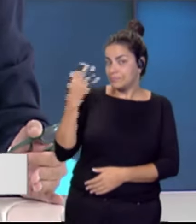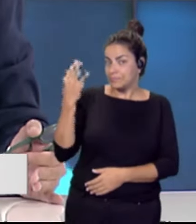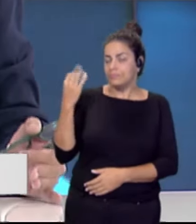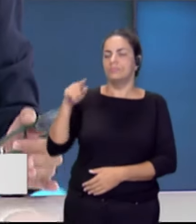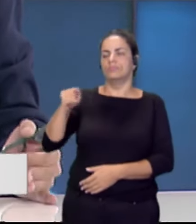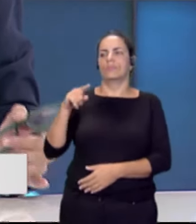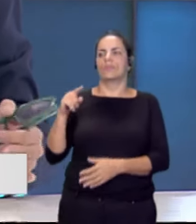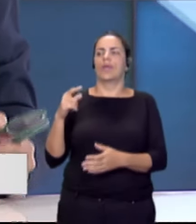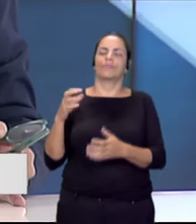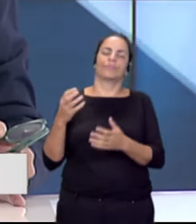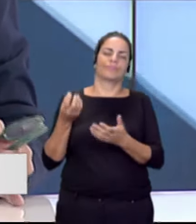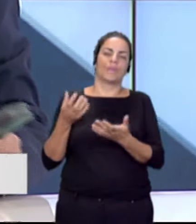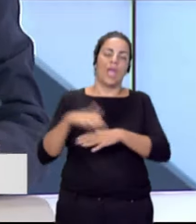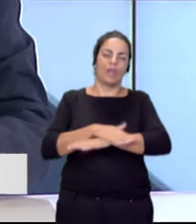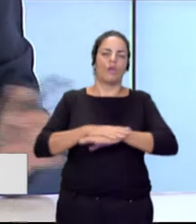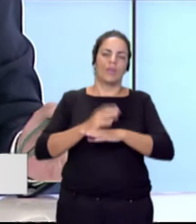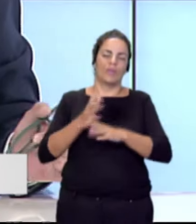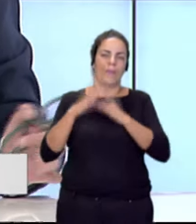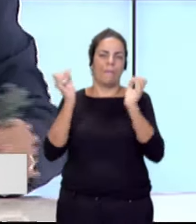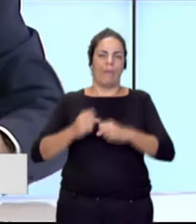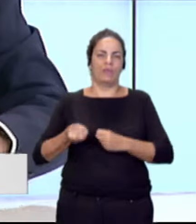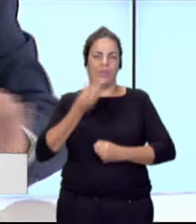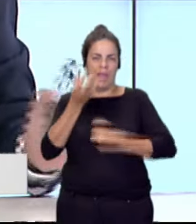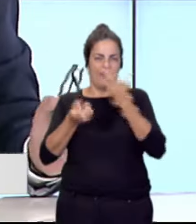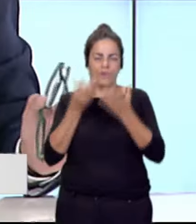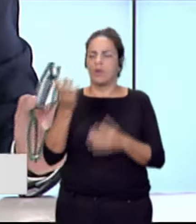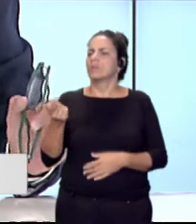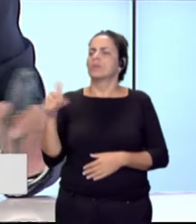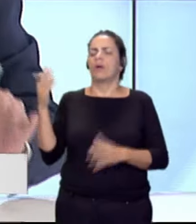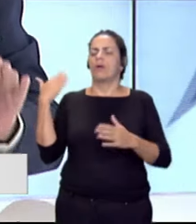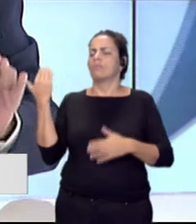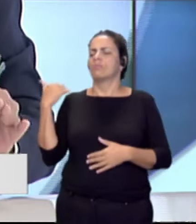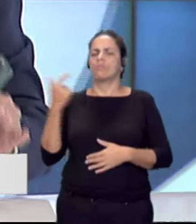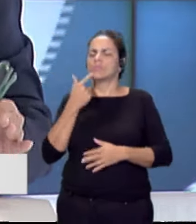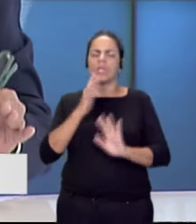las Flores dijo que no pasaba nada, que todo estaba bien,